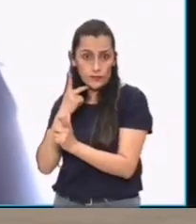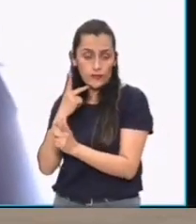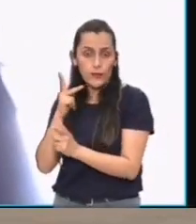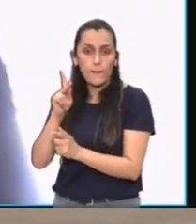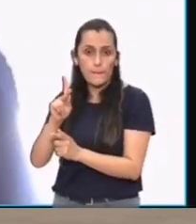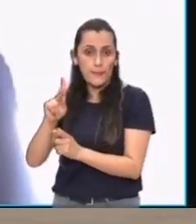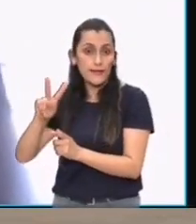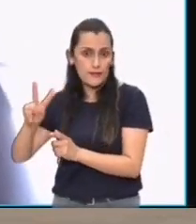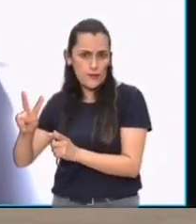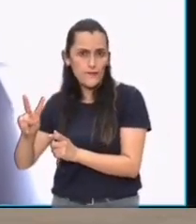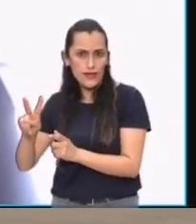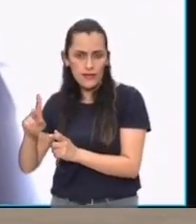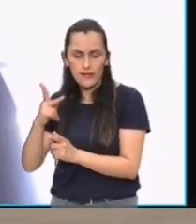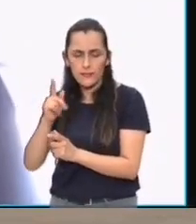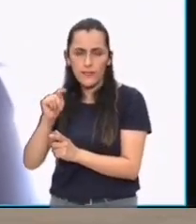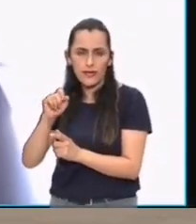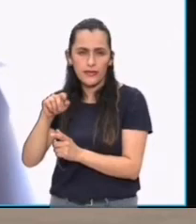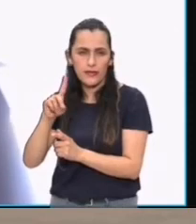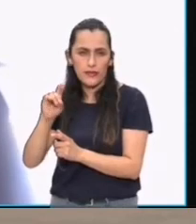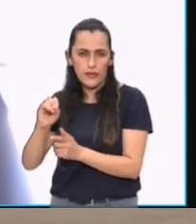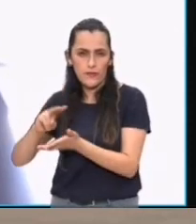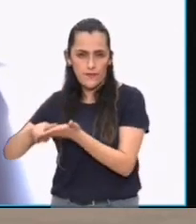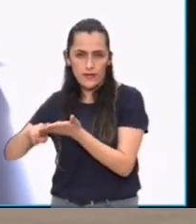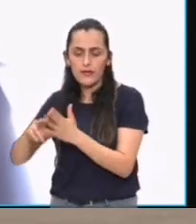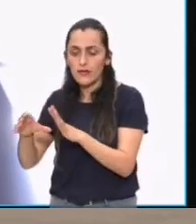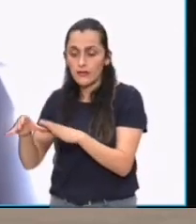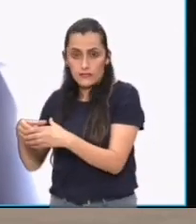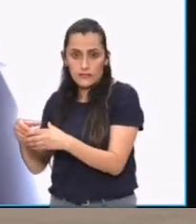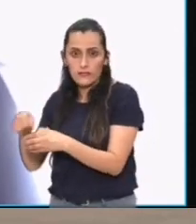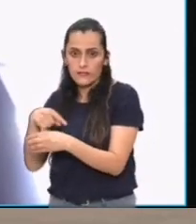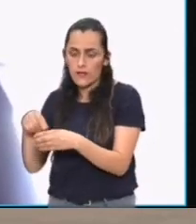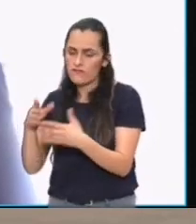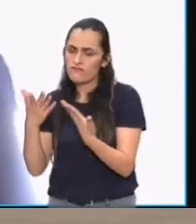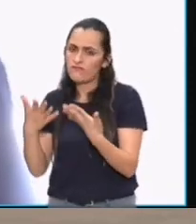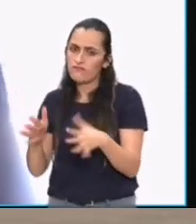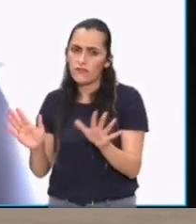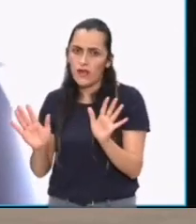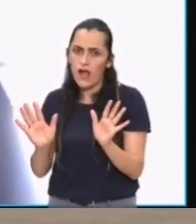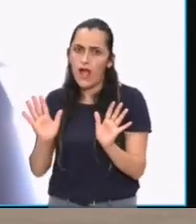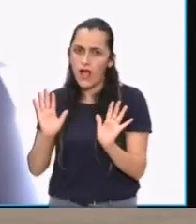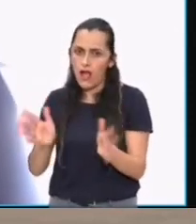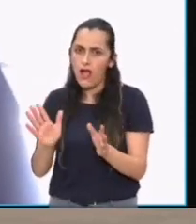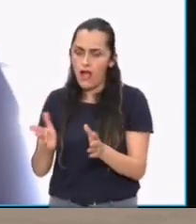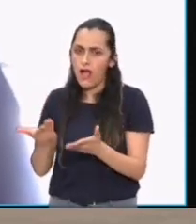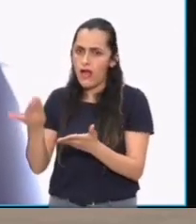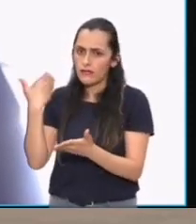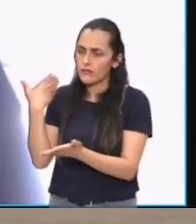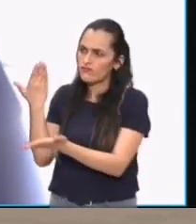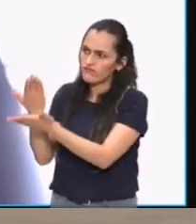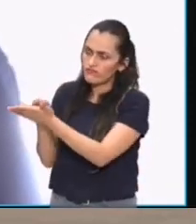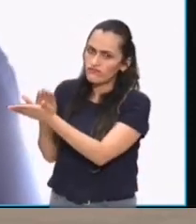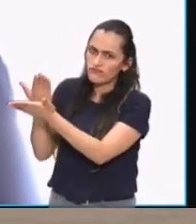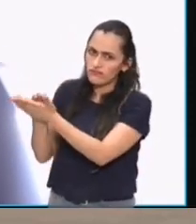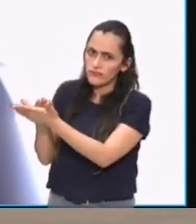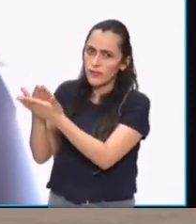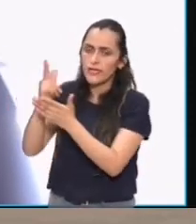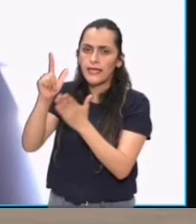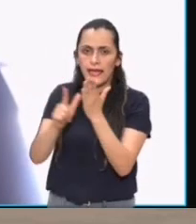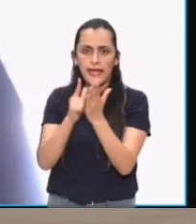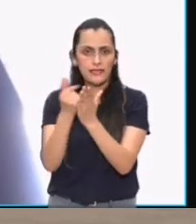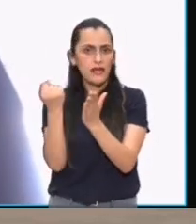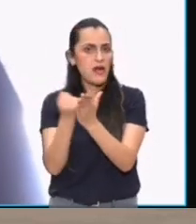toral. Muestra de eso se ha visto en diferentes propuestas y diferentes leyes que hoy son una realidad en este sector.